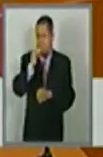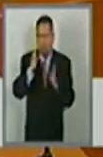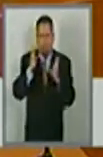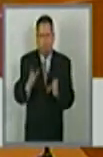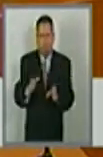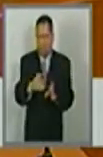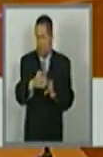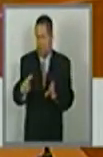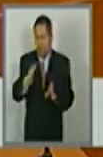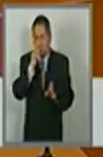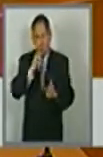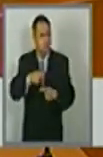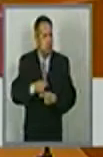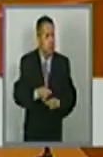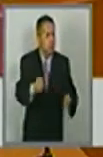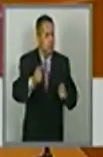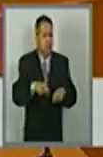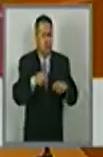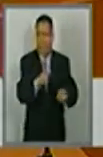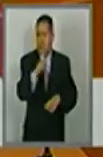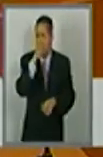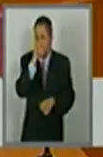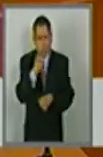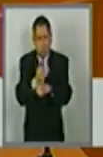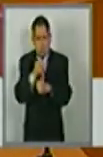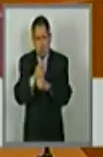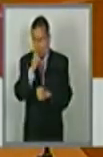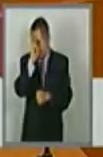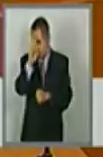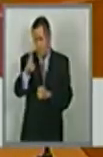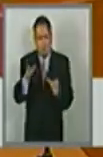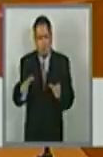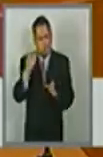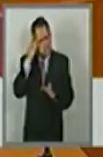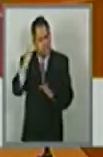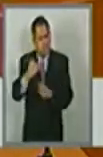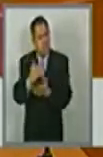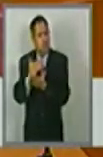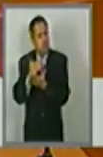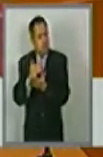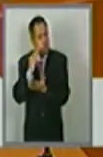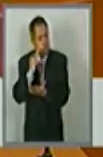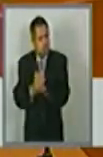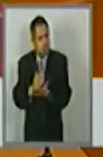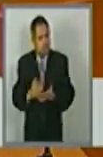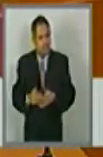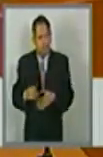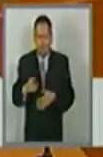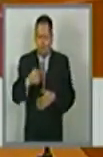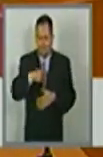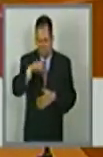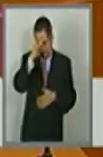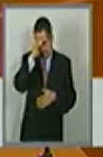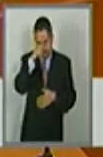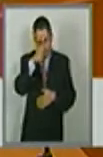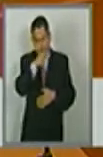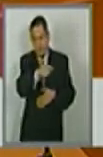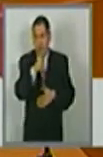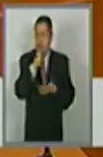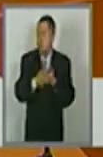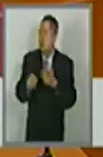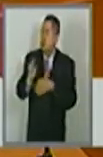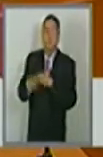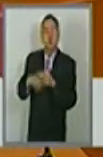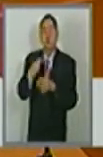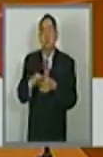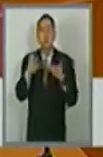este proceso y en particular en esta campaña electoral. Yo espero que este allanamiento a la pretensión que